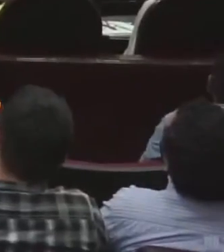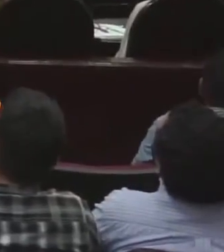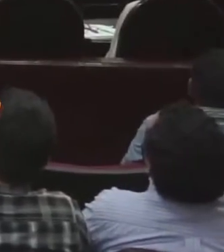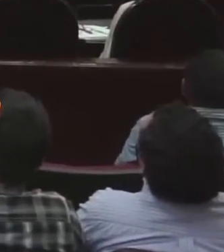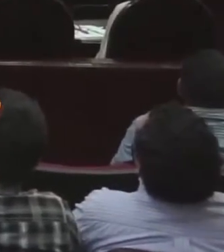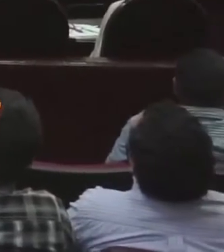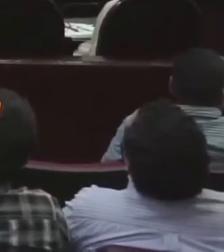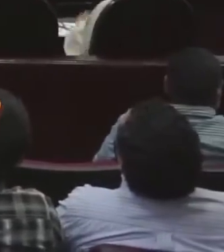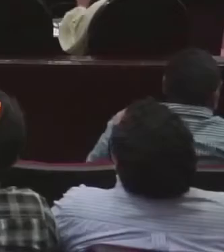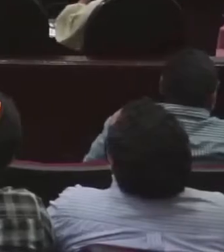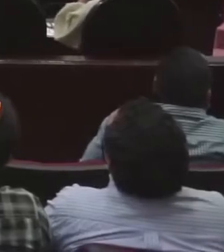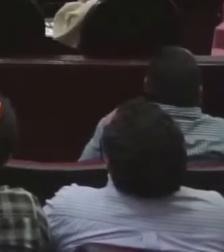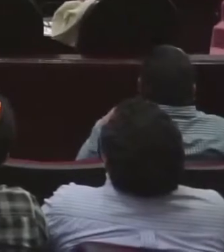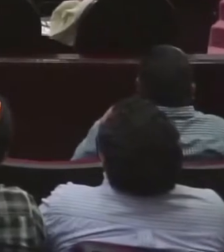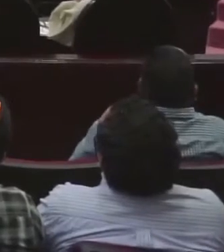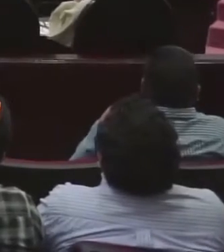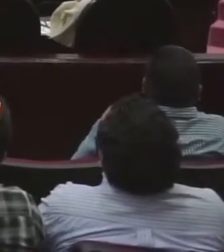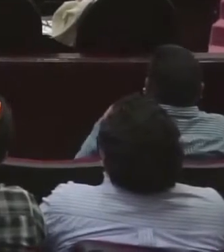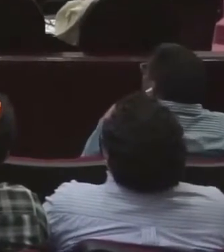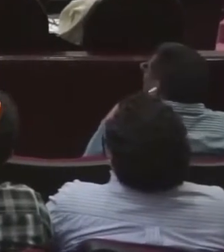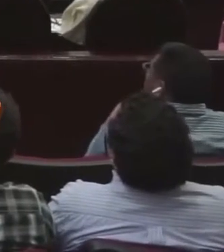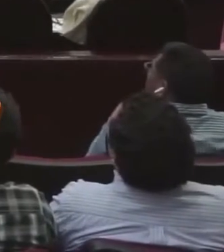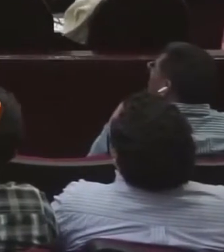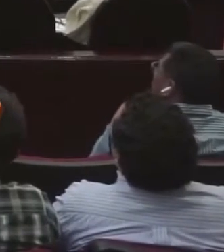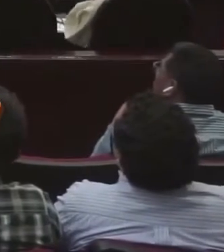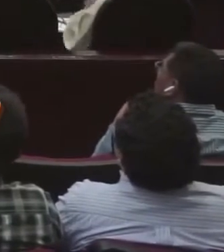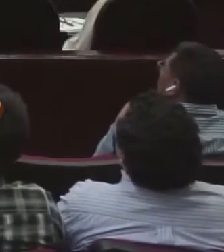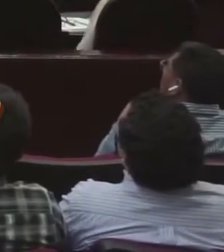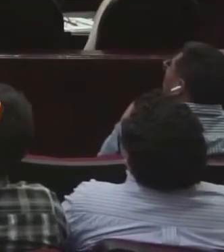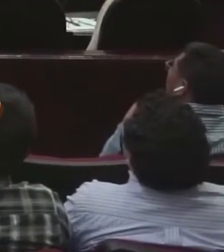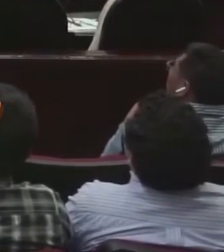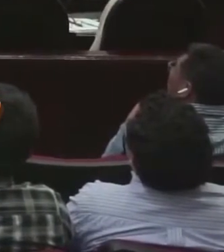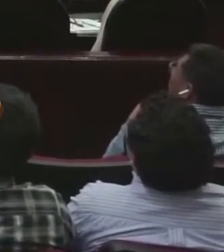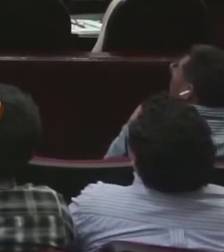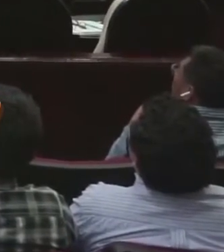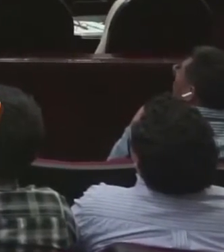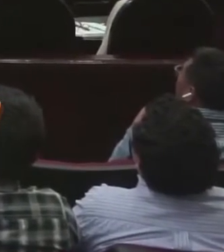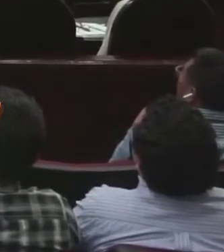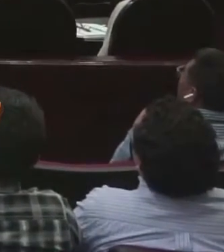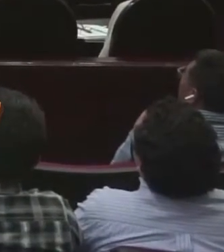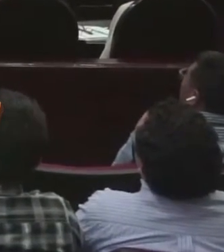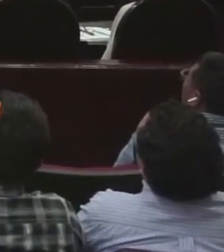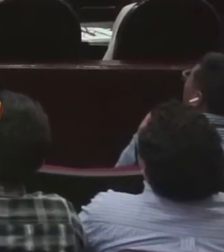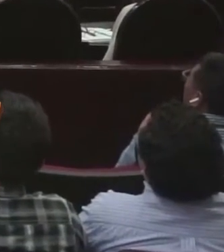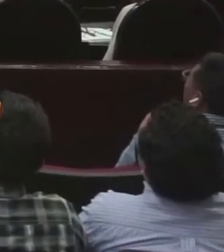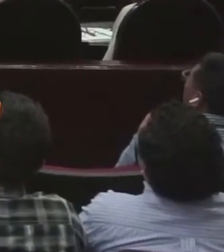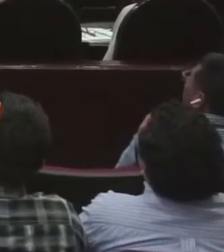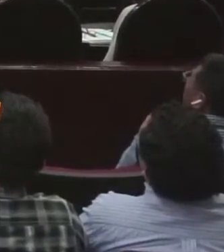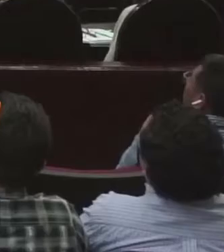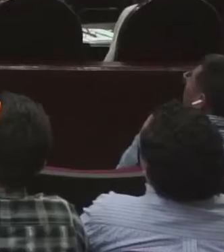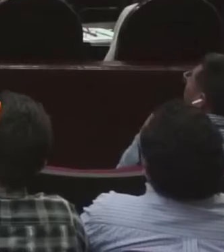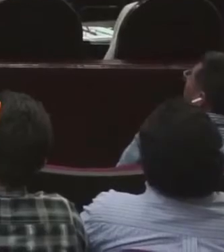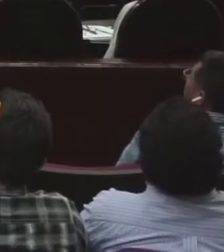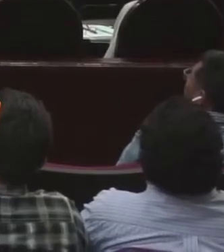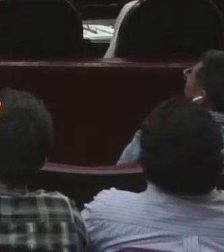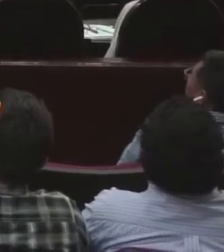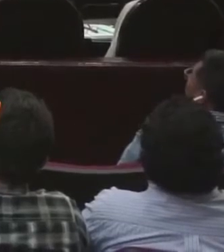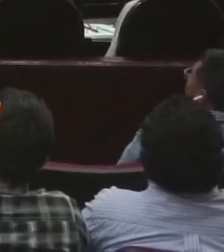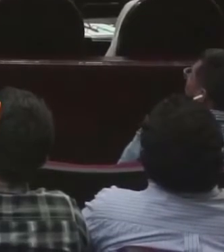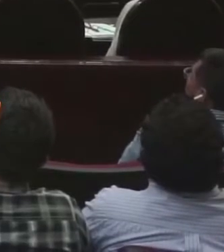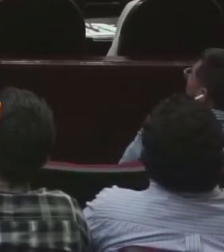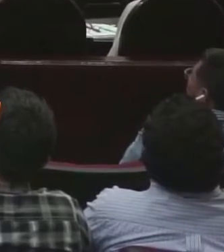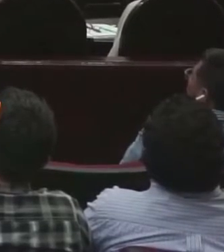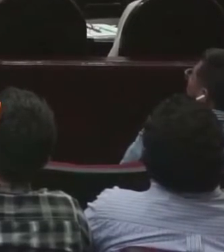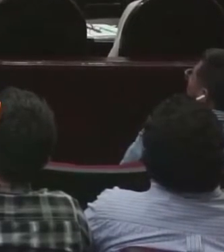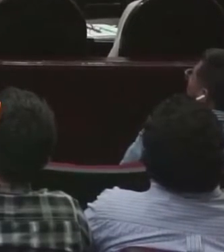Servicios Parlamentarios abra el sistema electrónico hasta por un tiempo máximo de 2 minutos para que las diputadas y los diputados emitan su